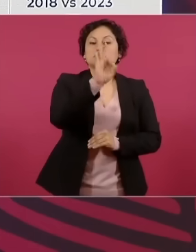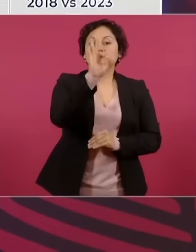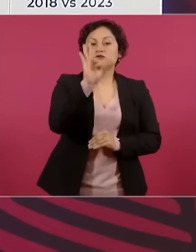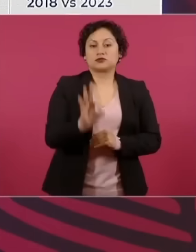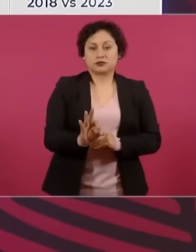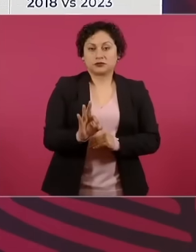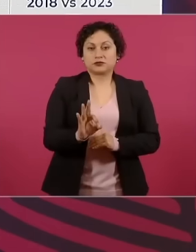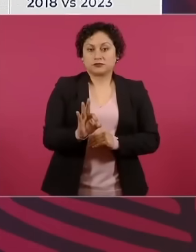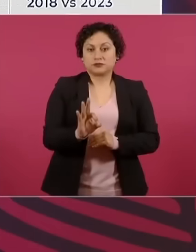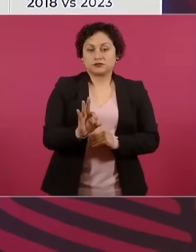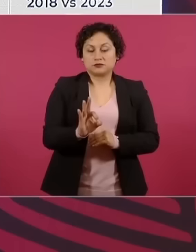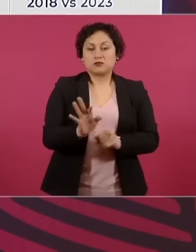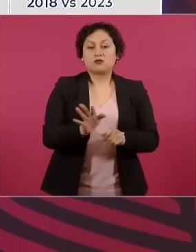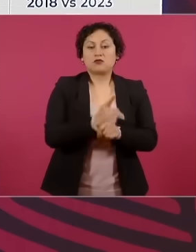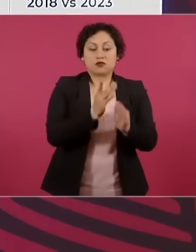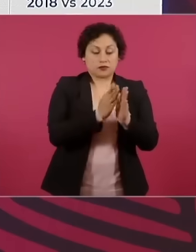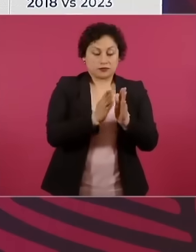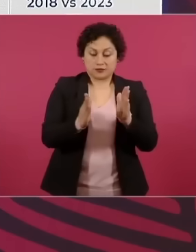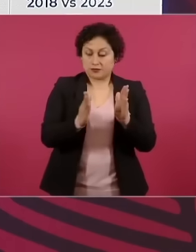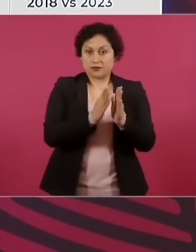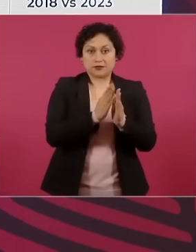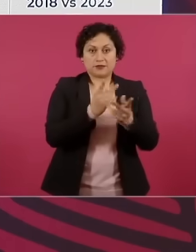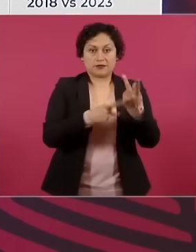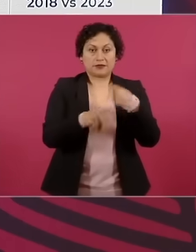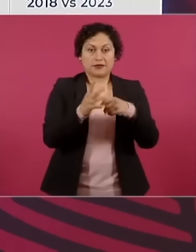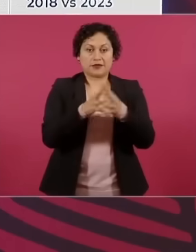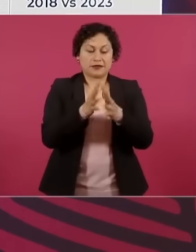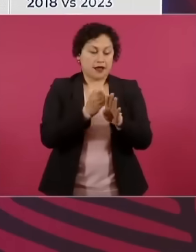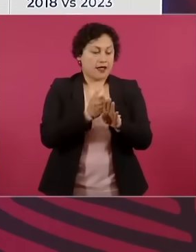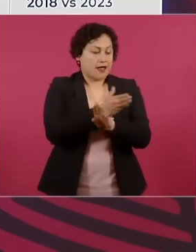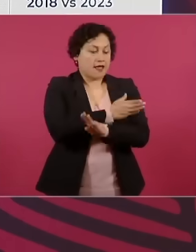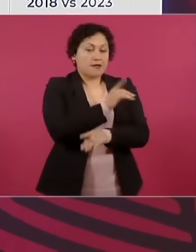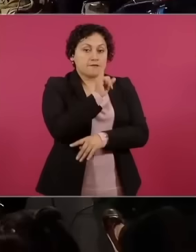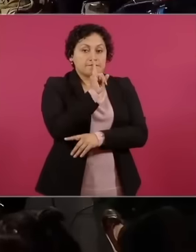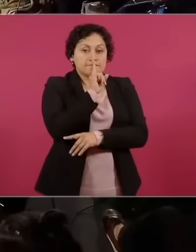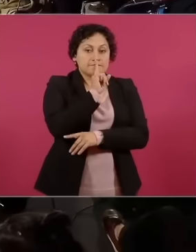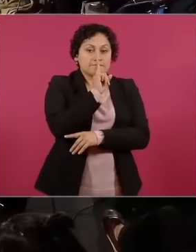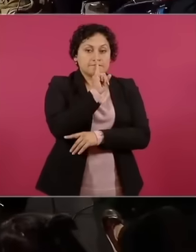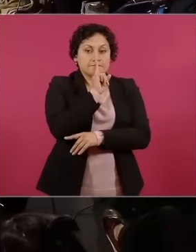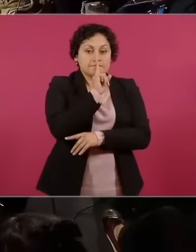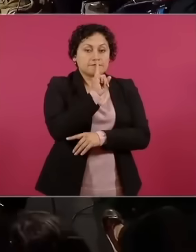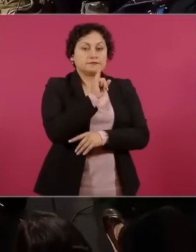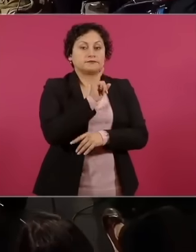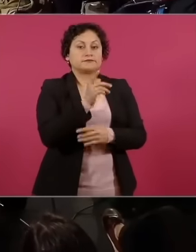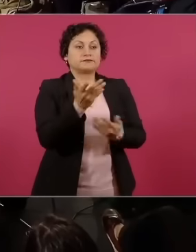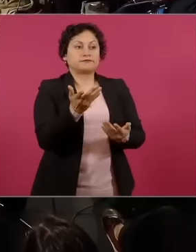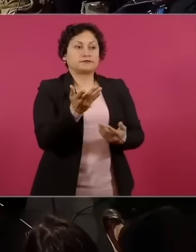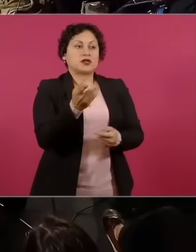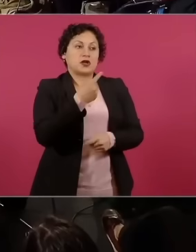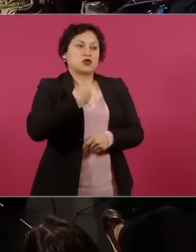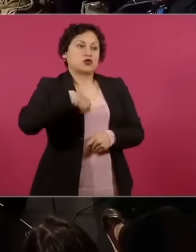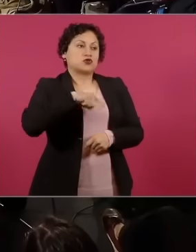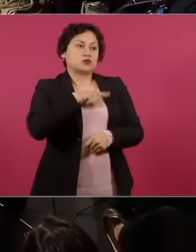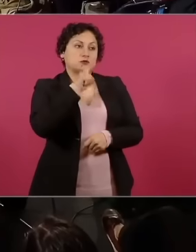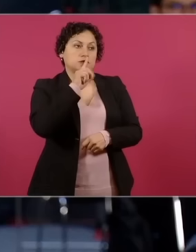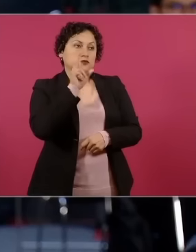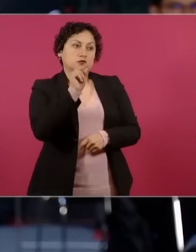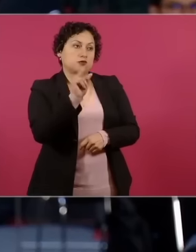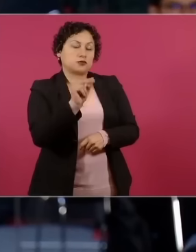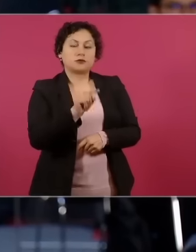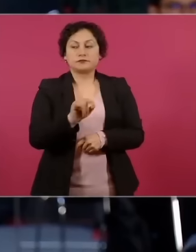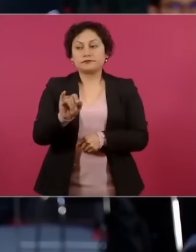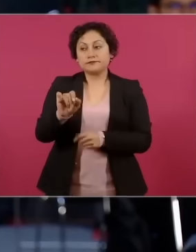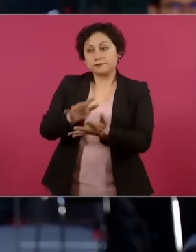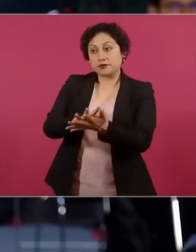y declara la guerra. Aquí cuando estaban ustedes callados. Muchos de nosotros no estuvimos callados, señor presidente. Sí, la mayoría. Muchos no